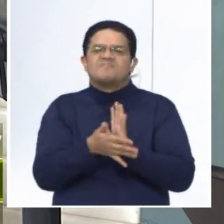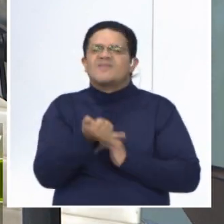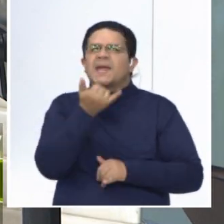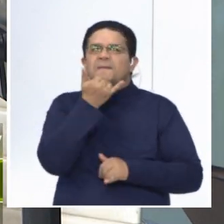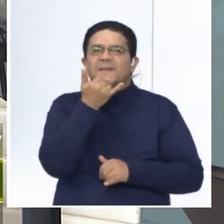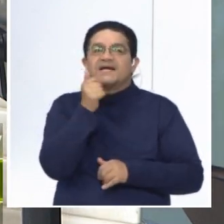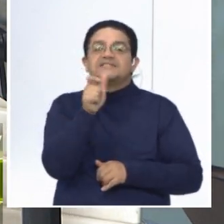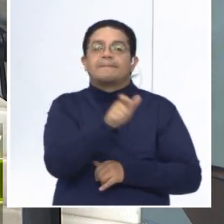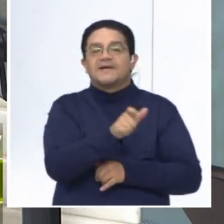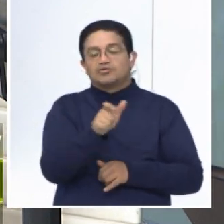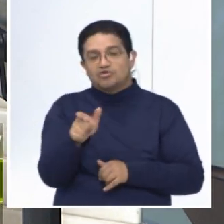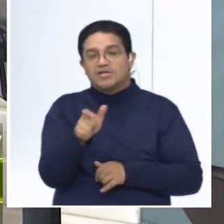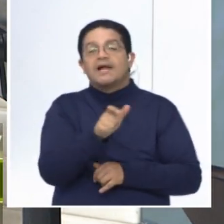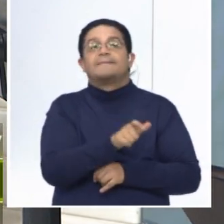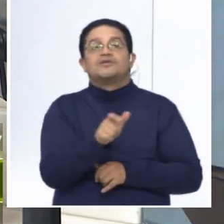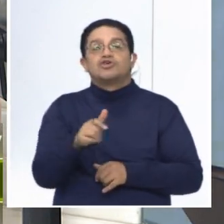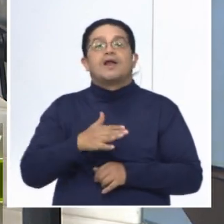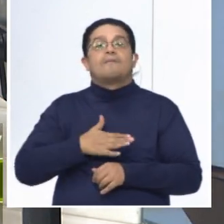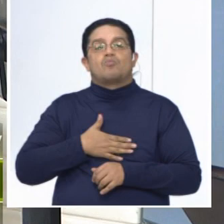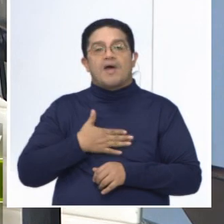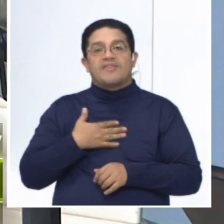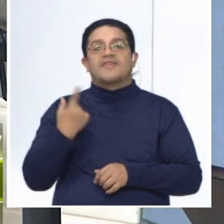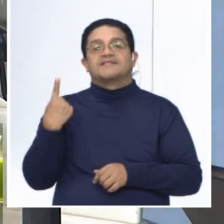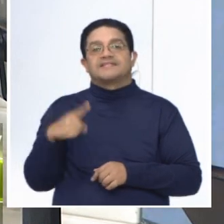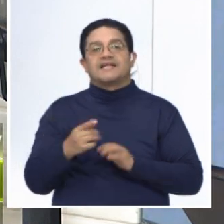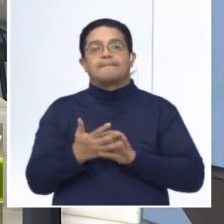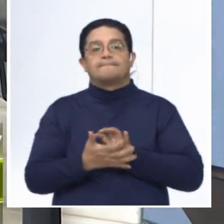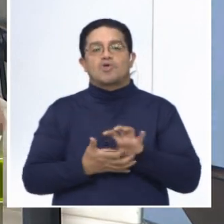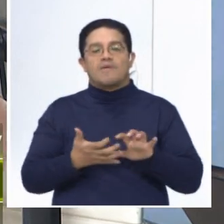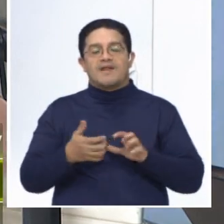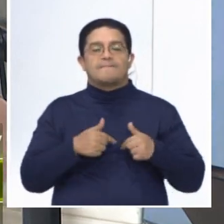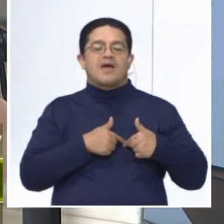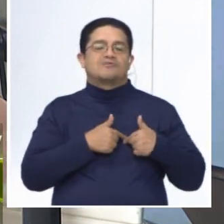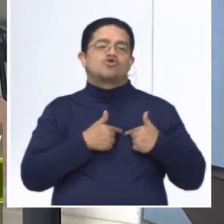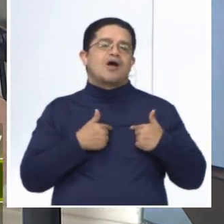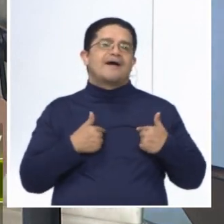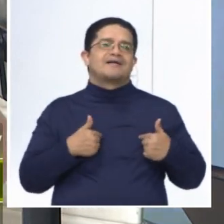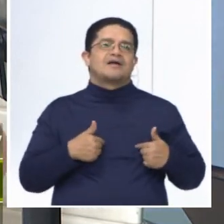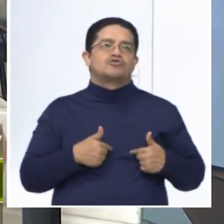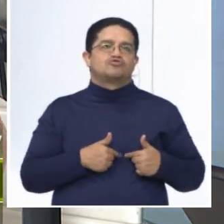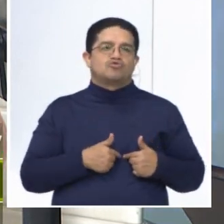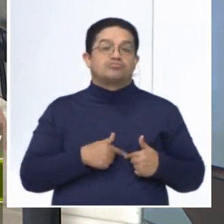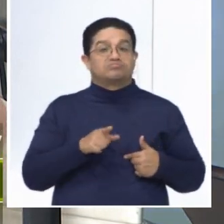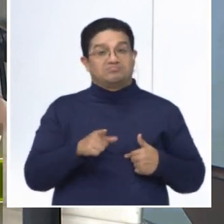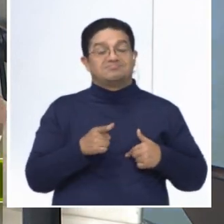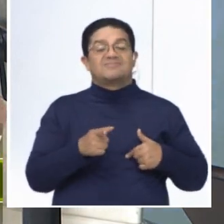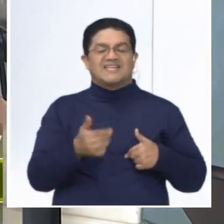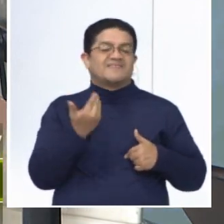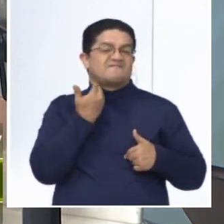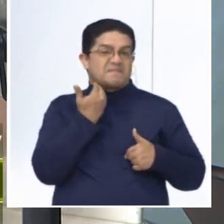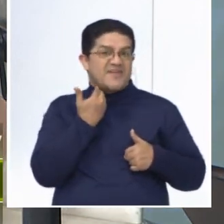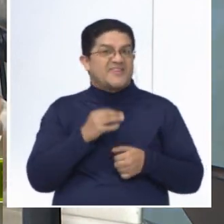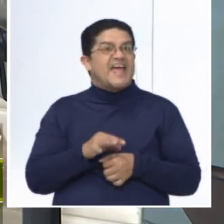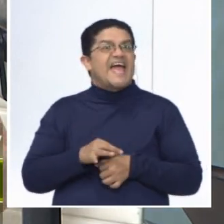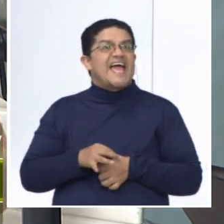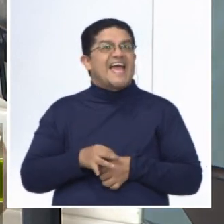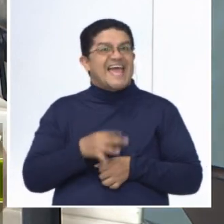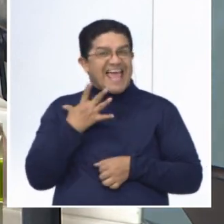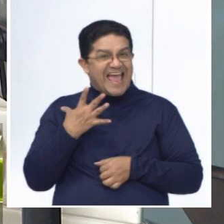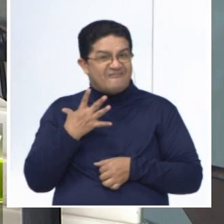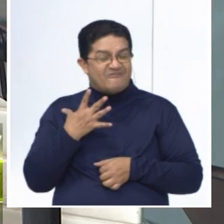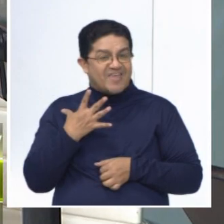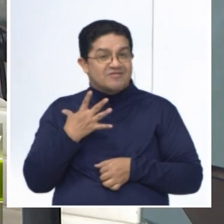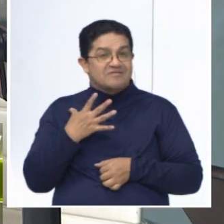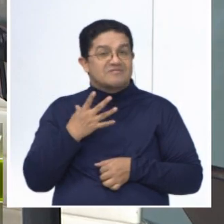pacientes pueden tener taquicardia porque lo primero que toca, y es una enfermedad bastante aguda, es más grave